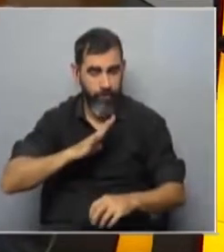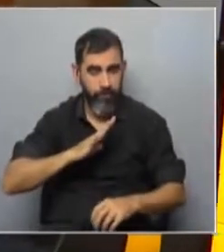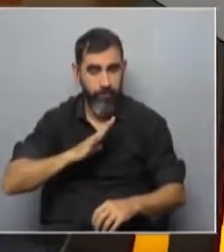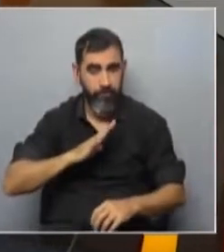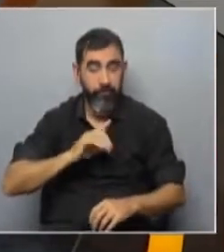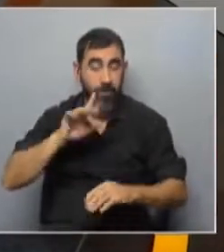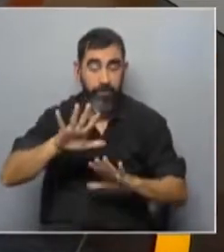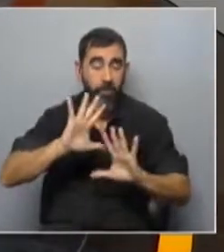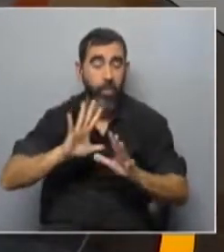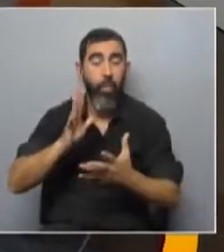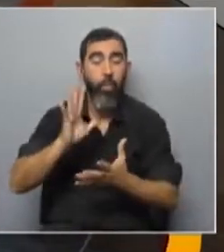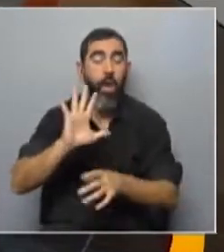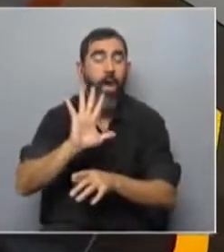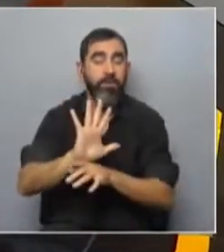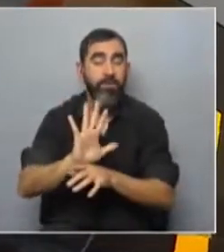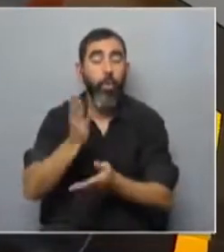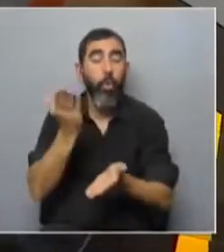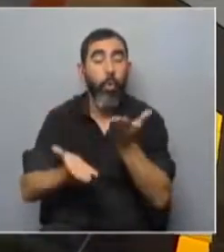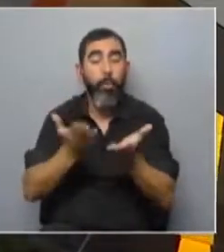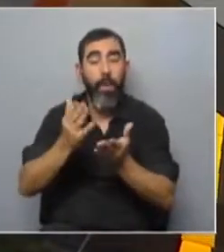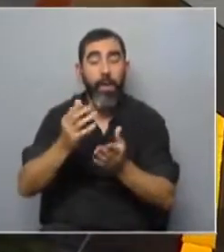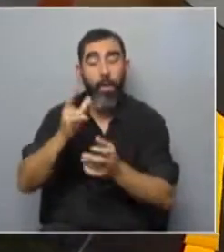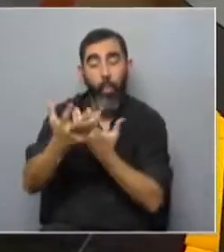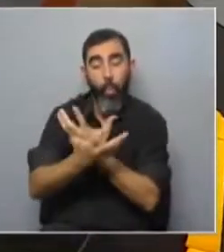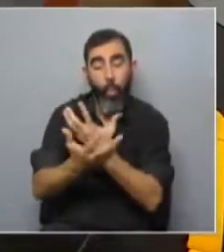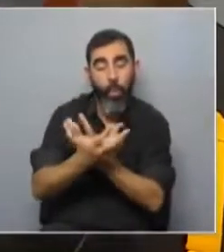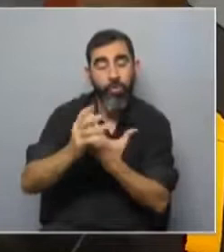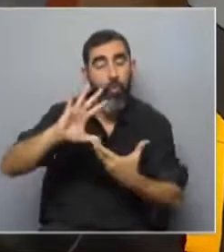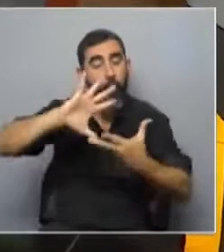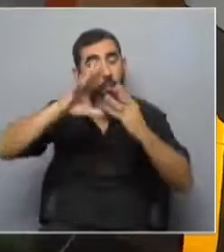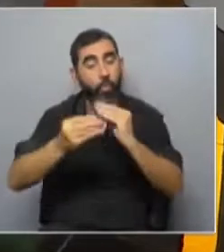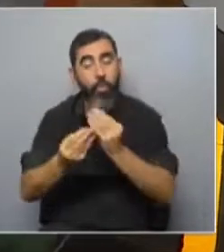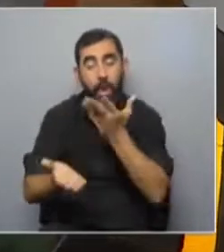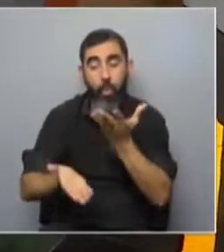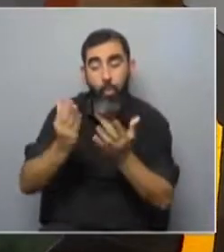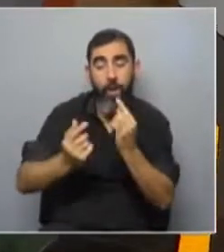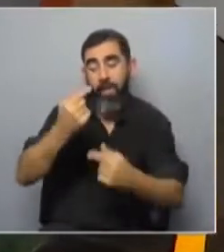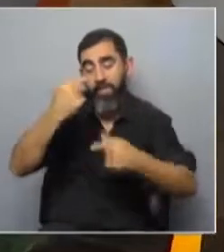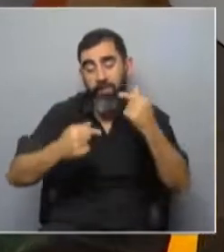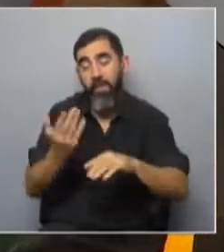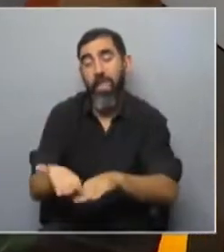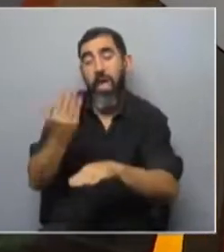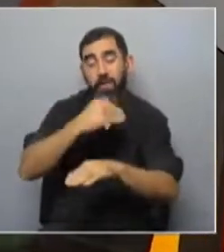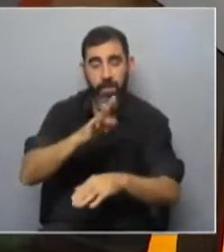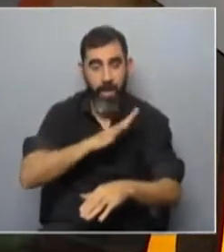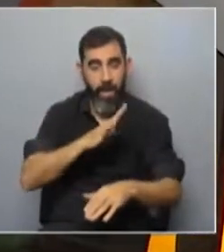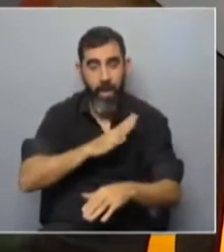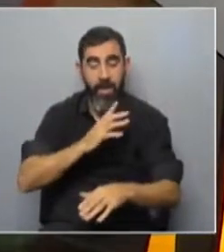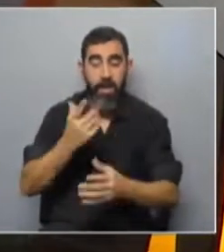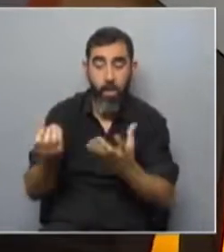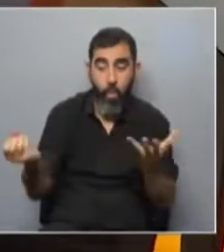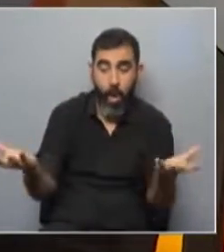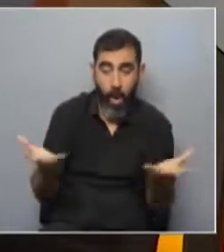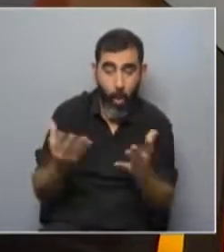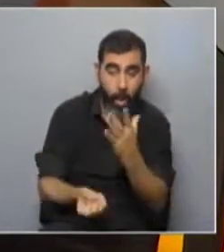Básicamente es anatomía comparada, es ver vértebra, morfología y comparar con especies que ya teníamos y con especies actuales